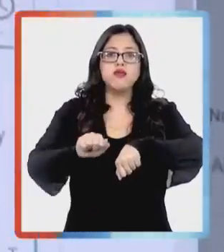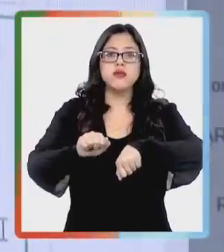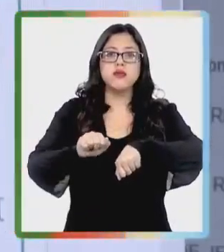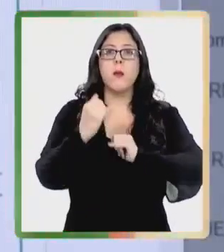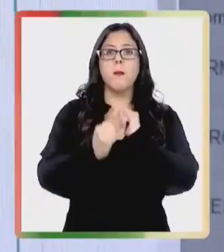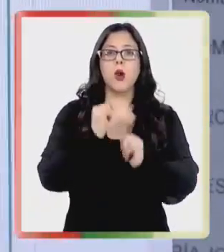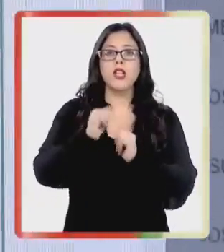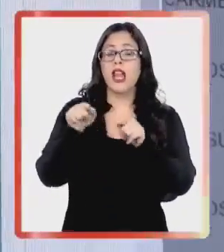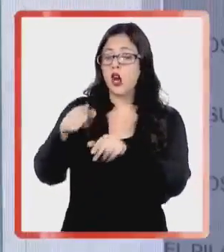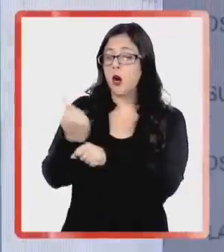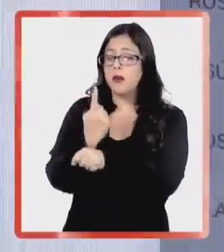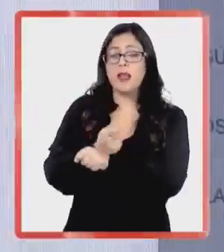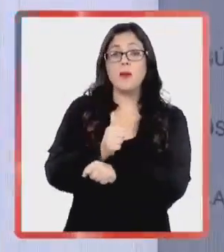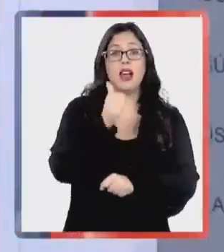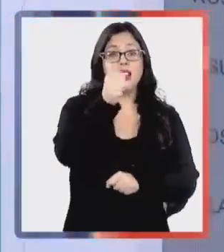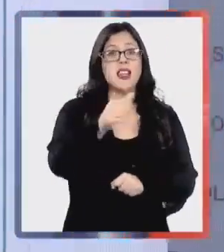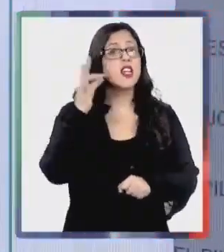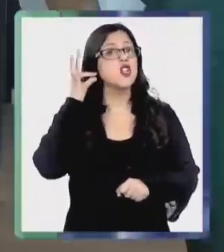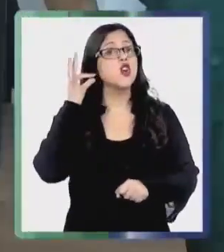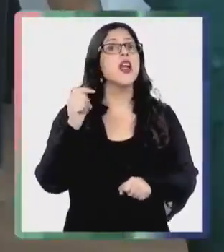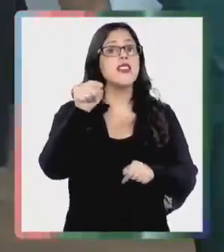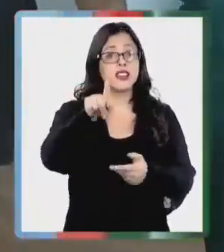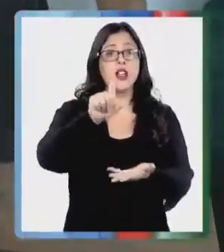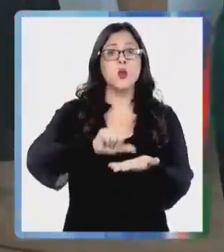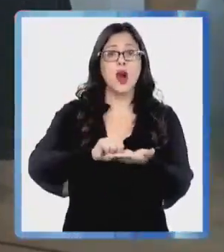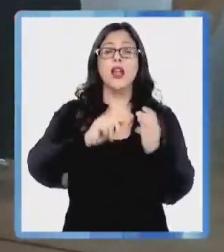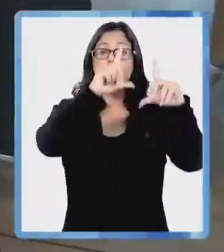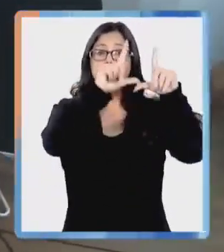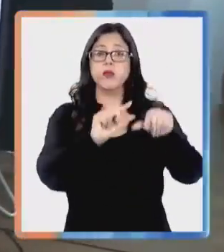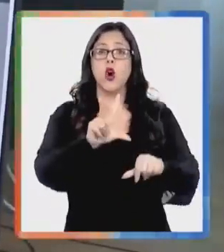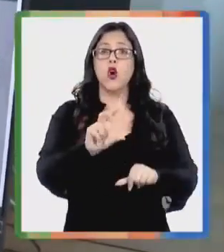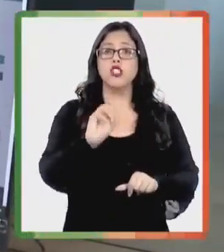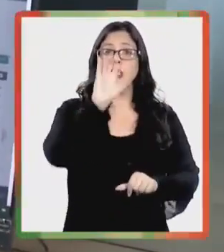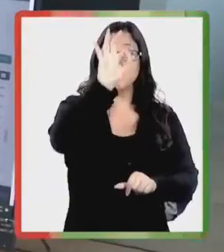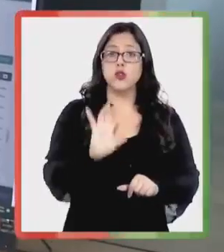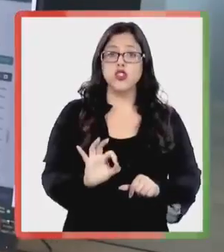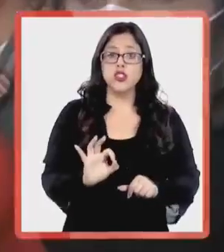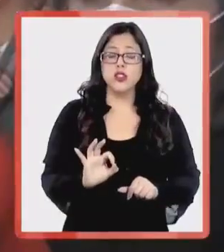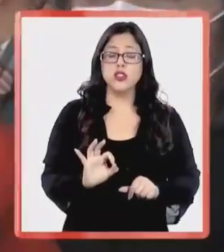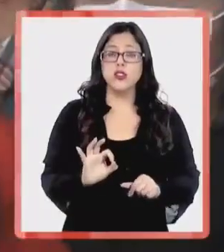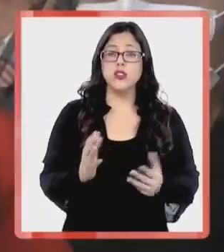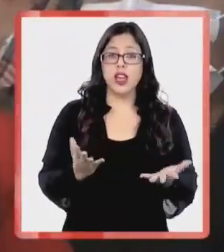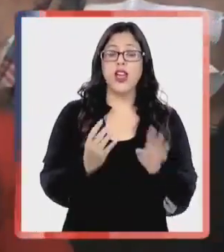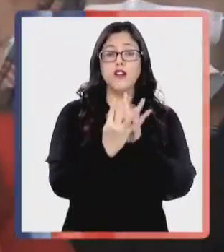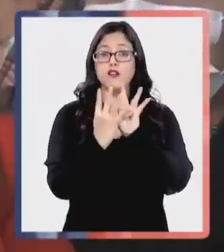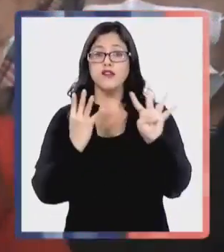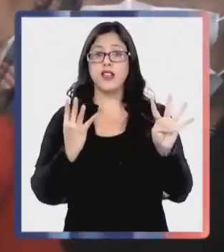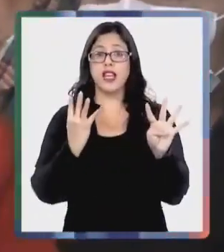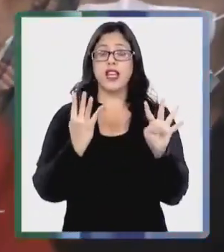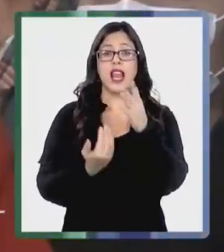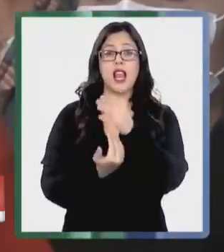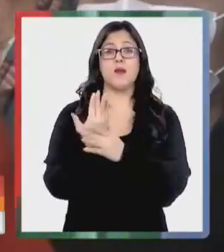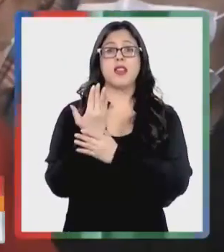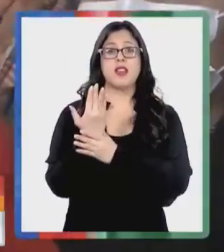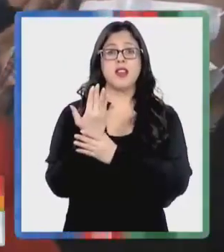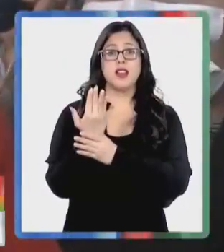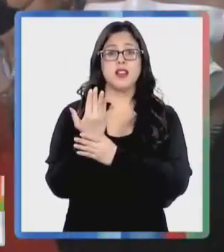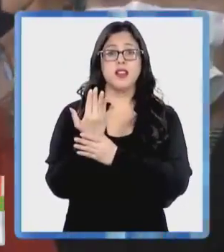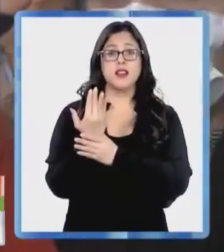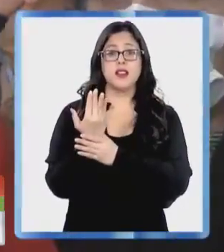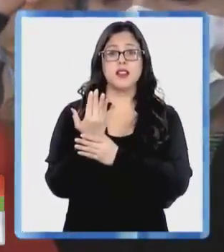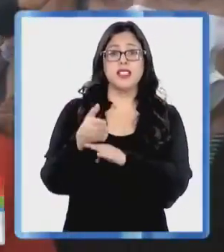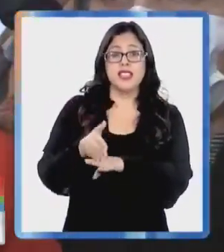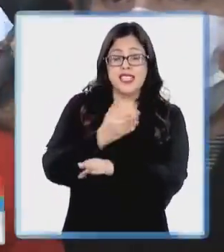con la directora de este CESFAM y nos dice que ha disminuido casi en un 80% las filas en la mañana. Antes